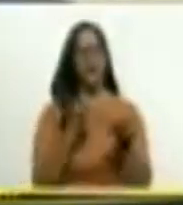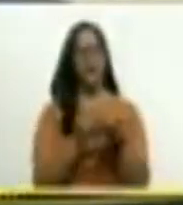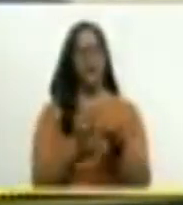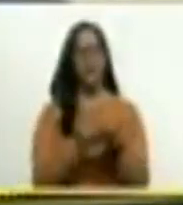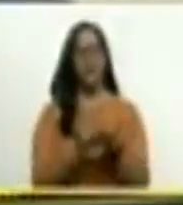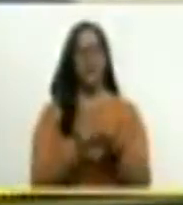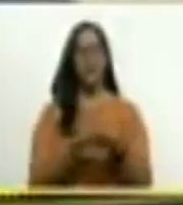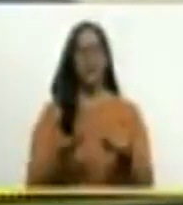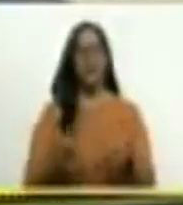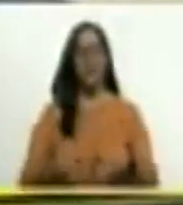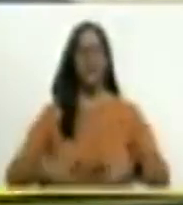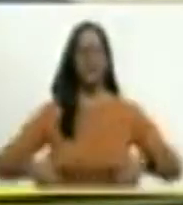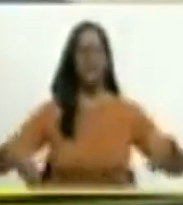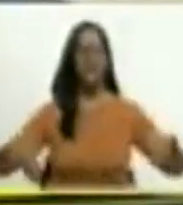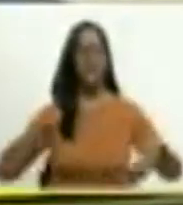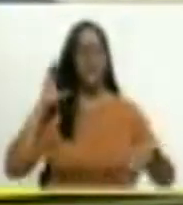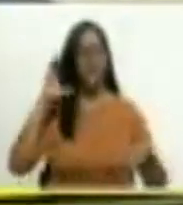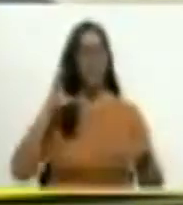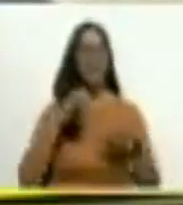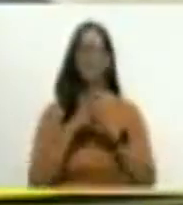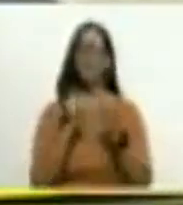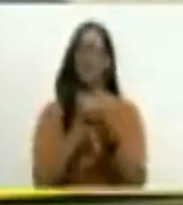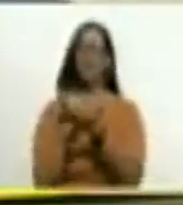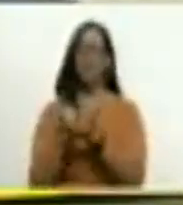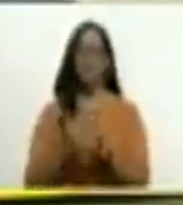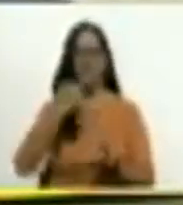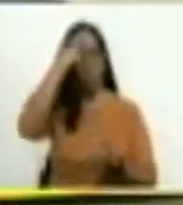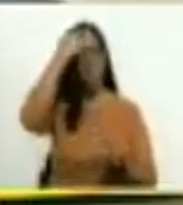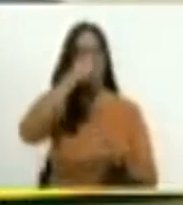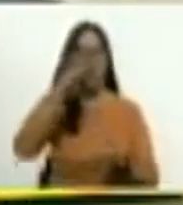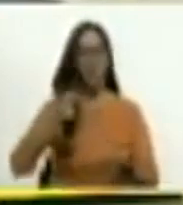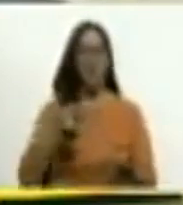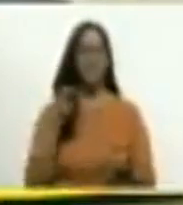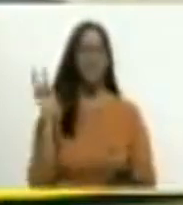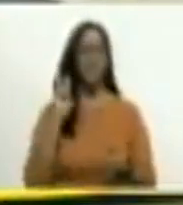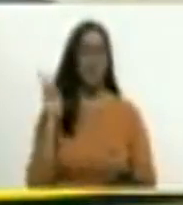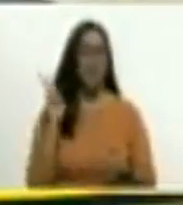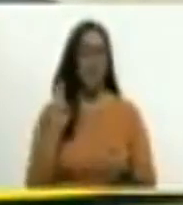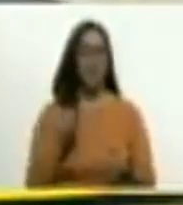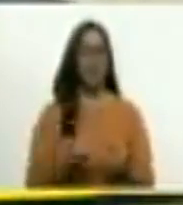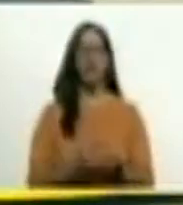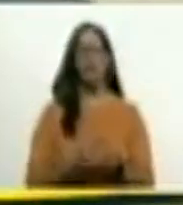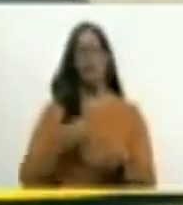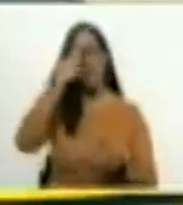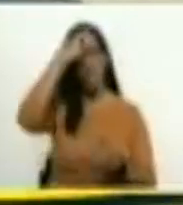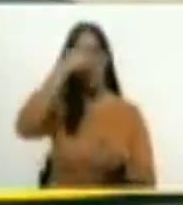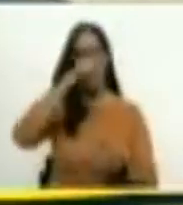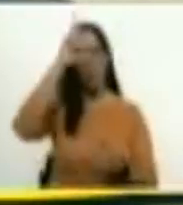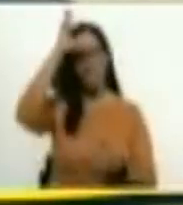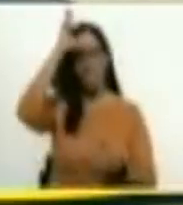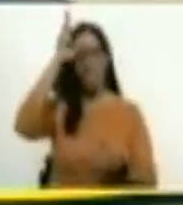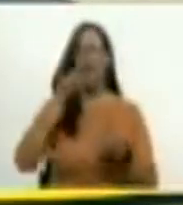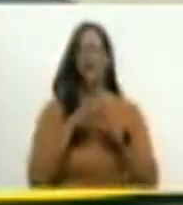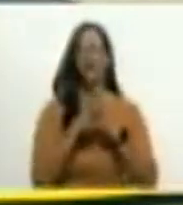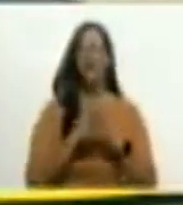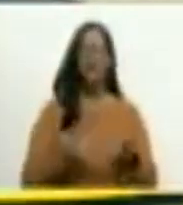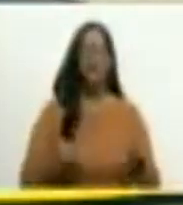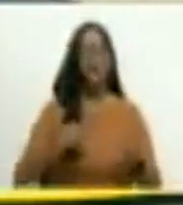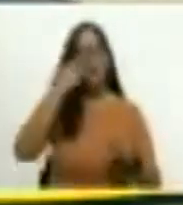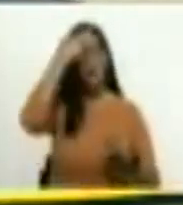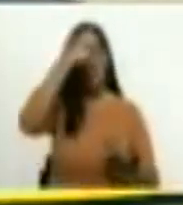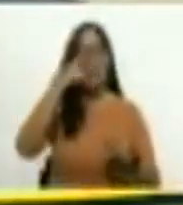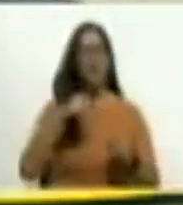riqueza para el país y para el bienestar de todo el pueblo venezolano. El pueblo paraguanero, el pueblo falconiano y todo el pueblo del occidente, de